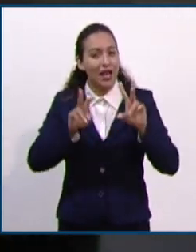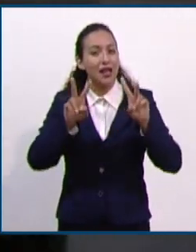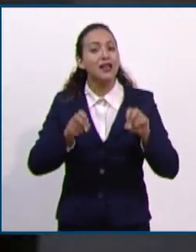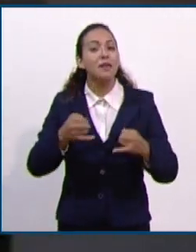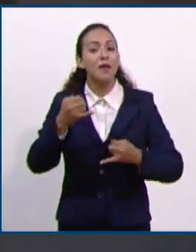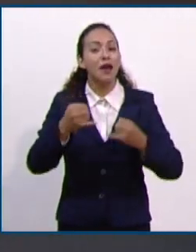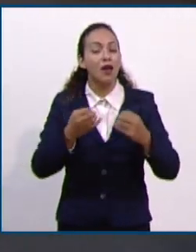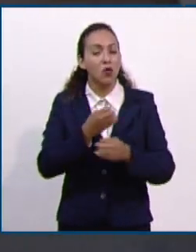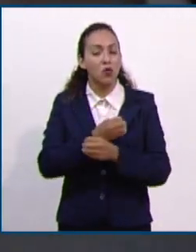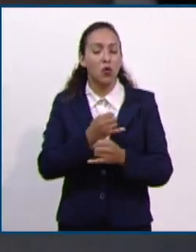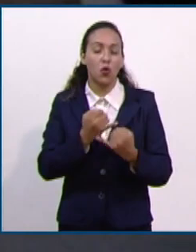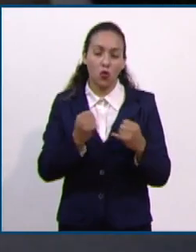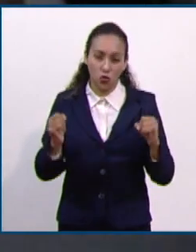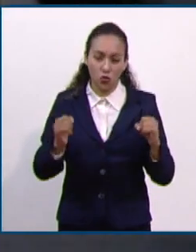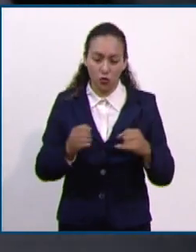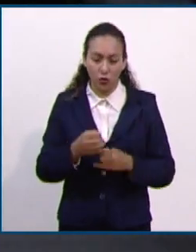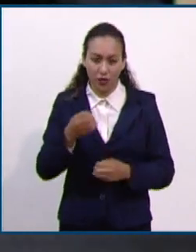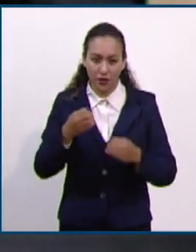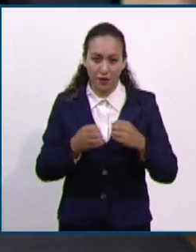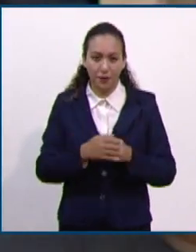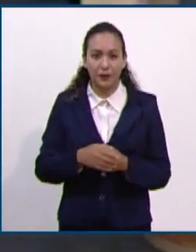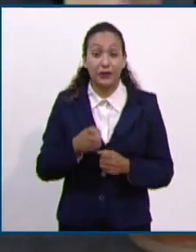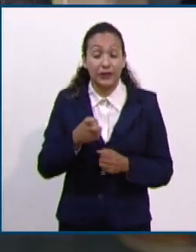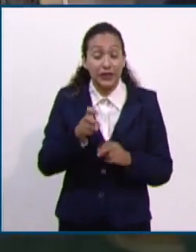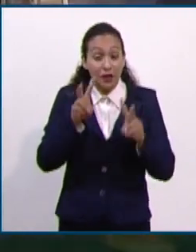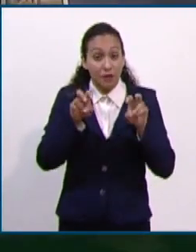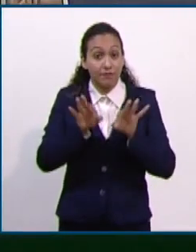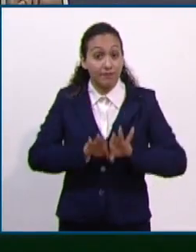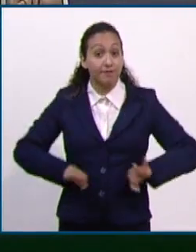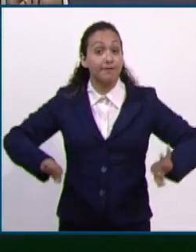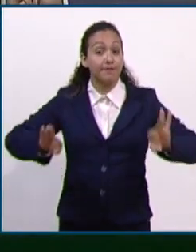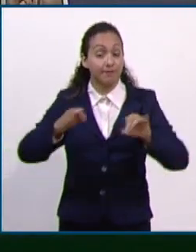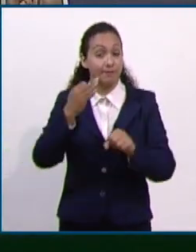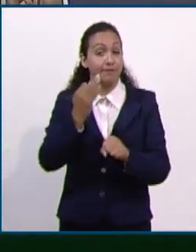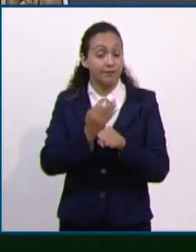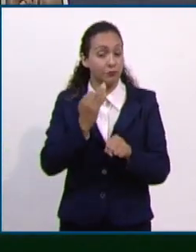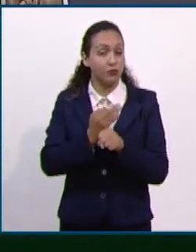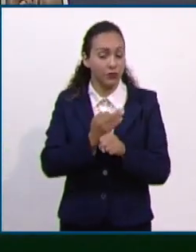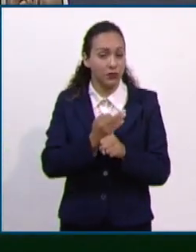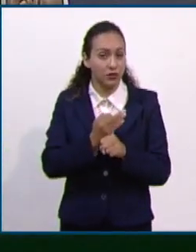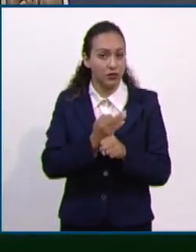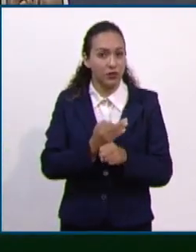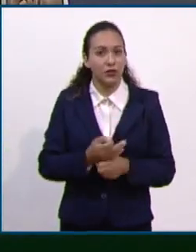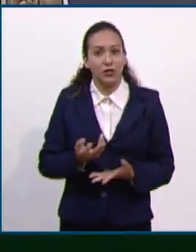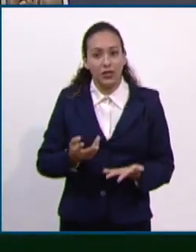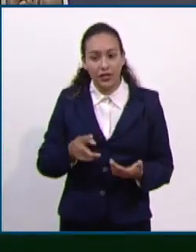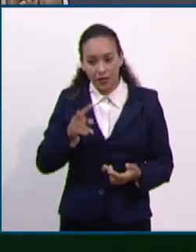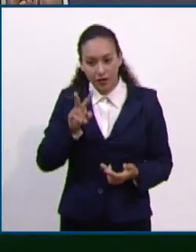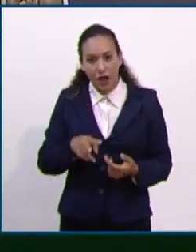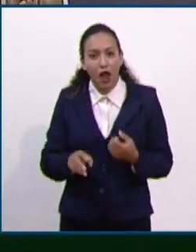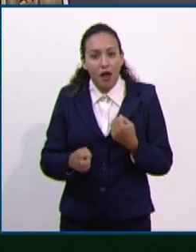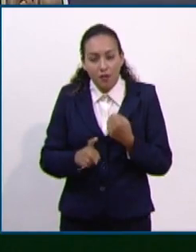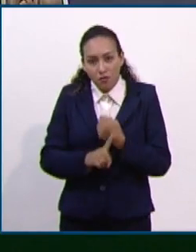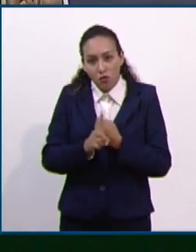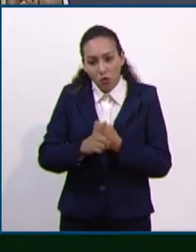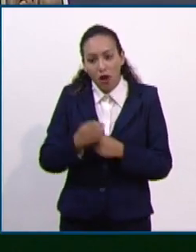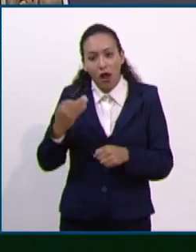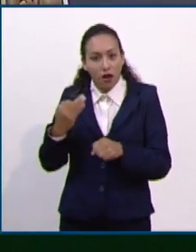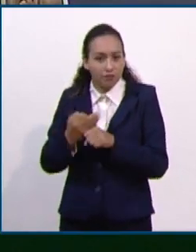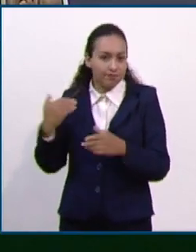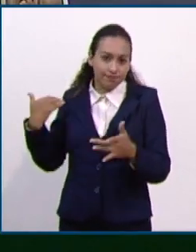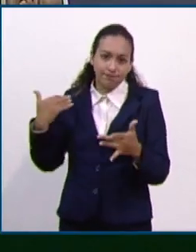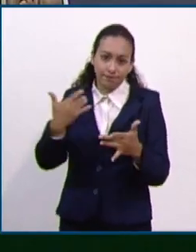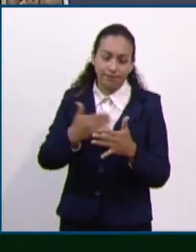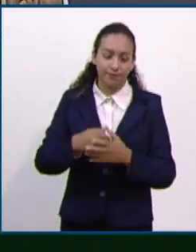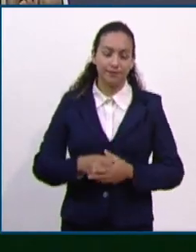judicial, un tema que, dijo, se ha convertido en una cuestión profundamente espinosa y controversial en los tiempos